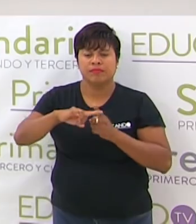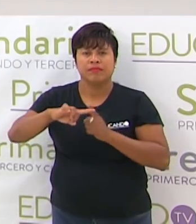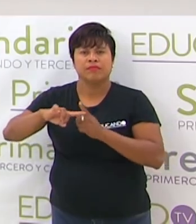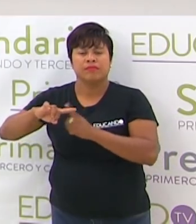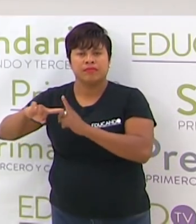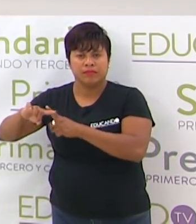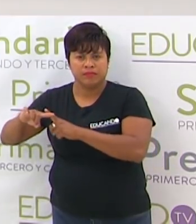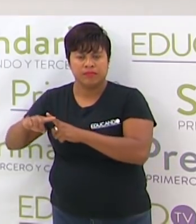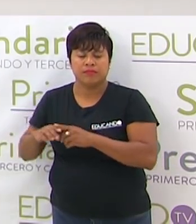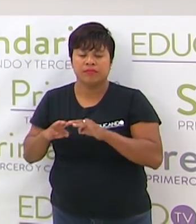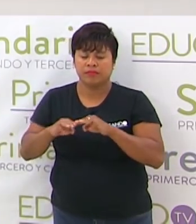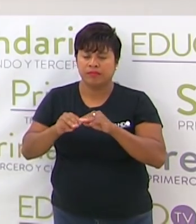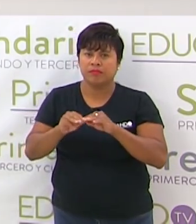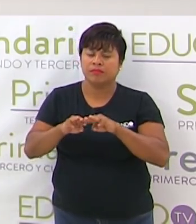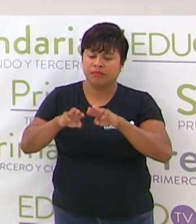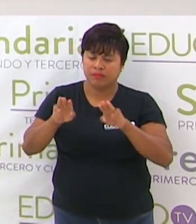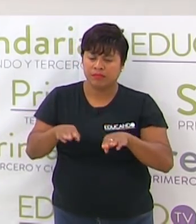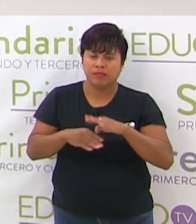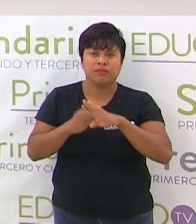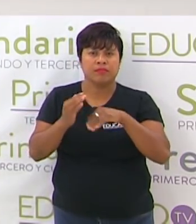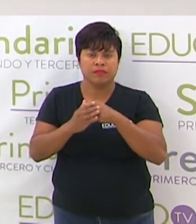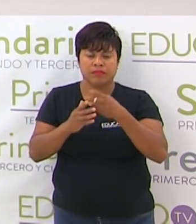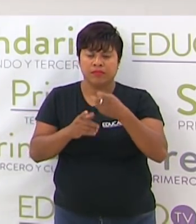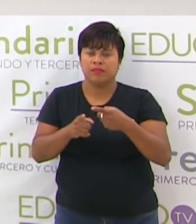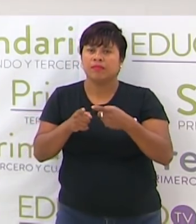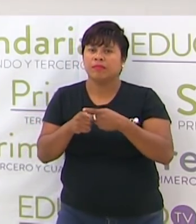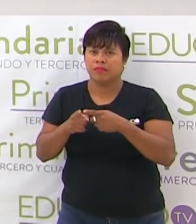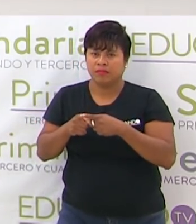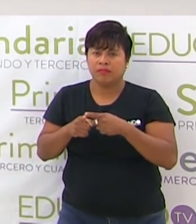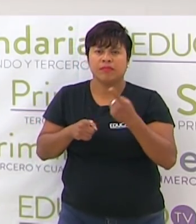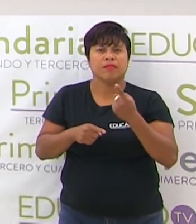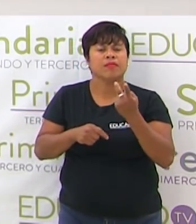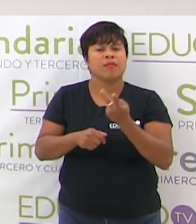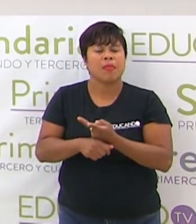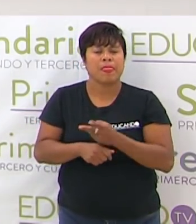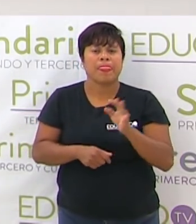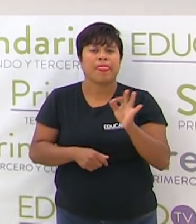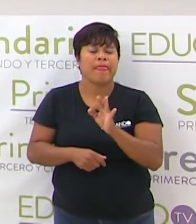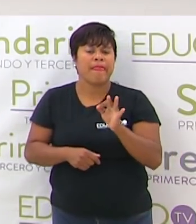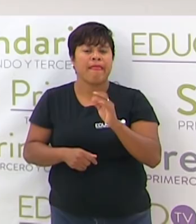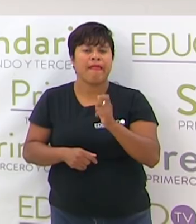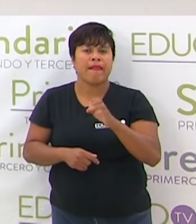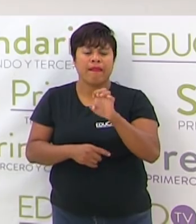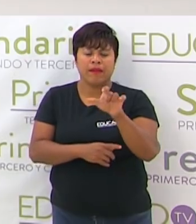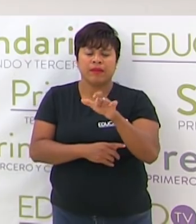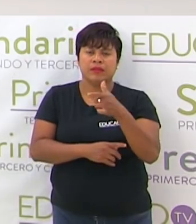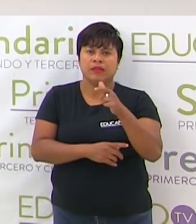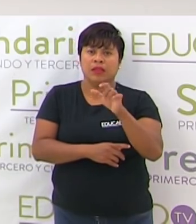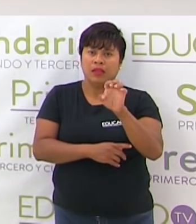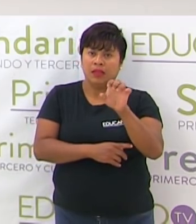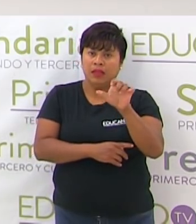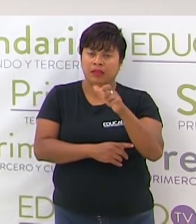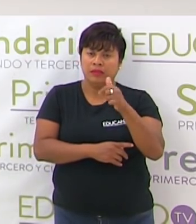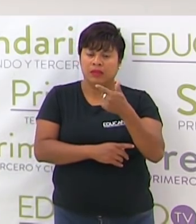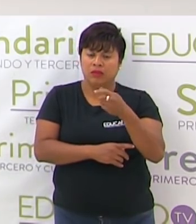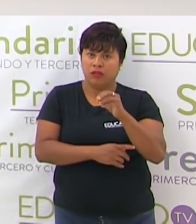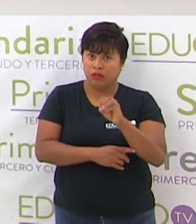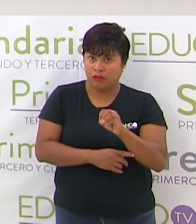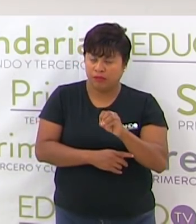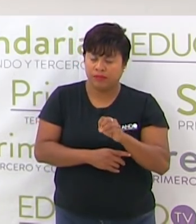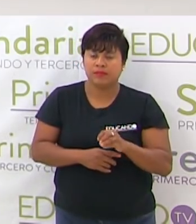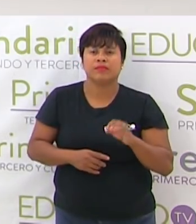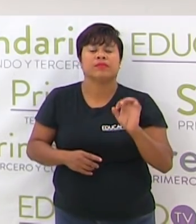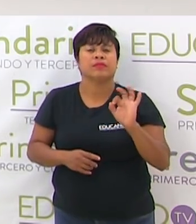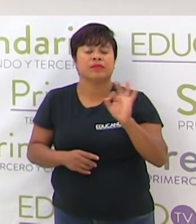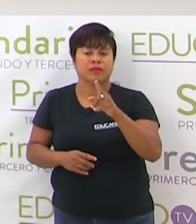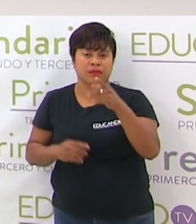Sumando las medidas de todos sus lados. ¿Qué pasaría si fuera un hexágono? Bueno,